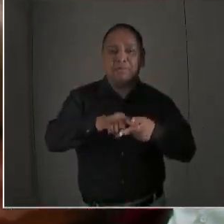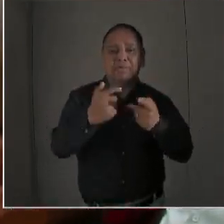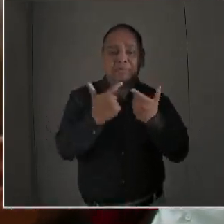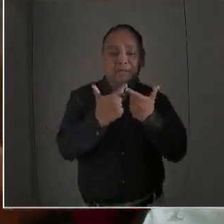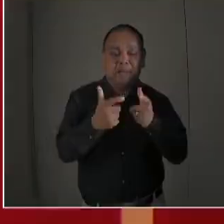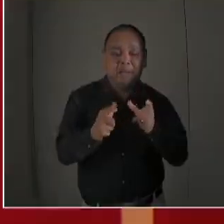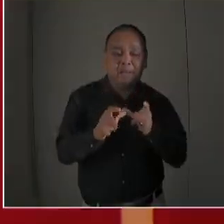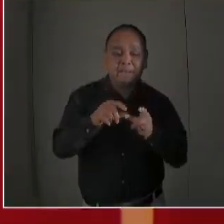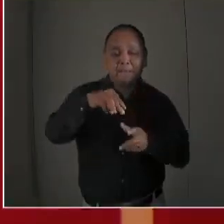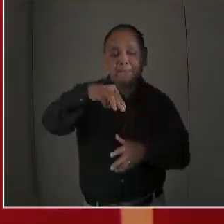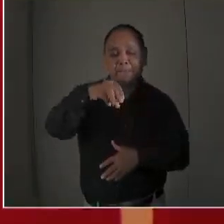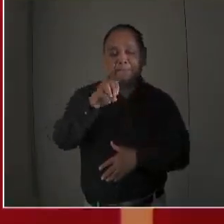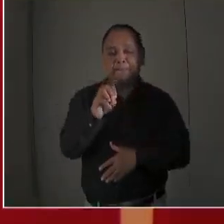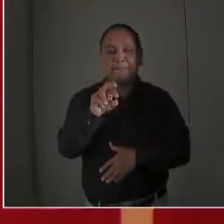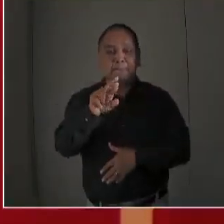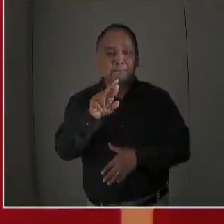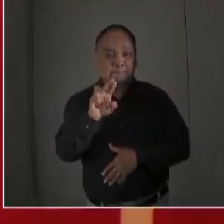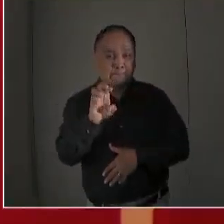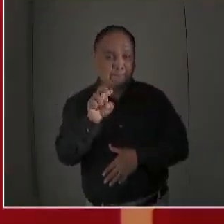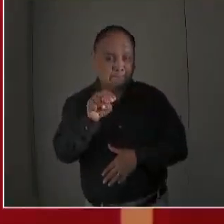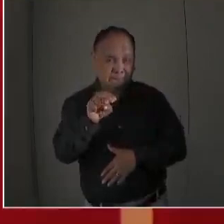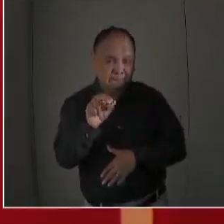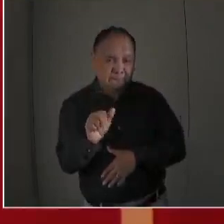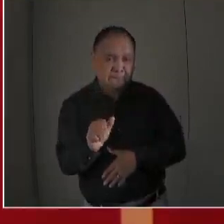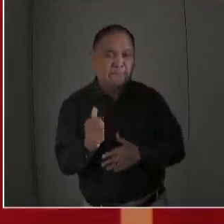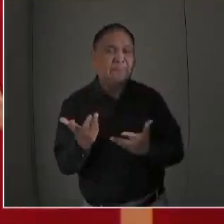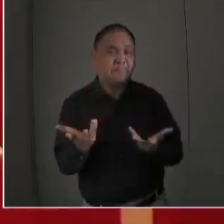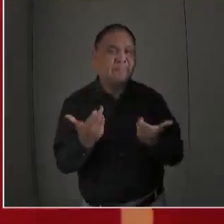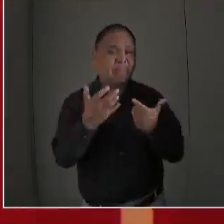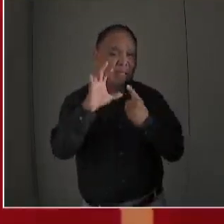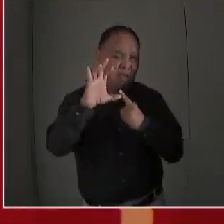cómo iniciamos? A través de formar